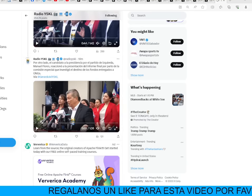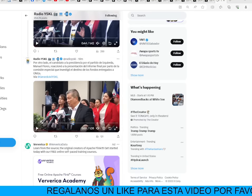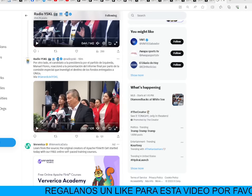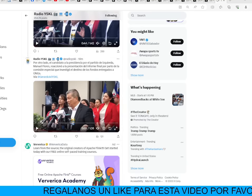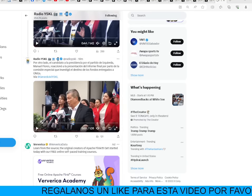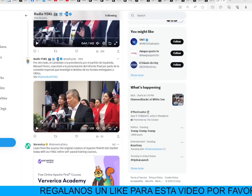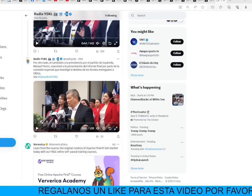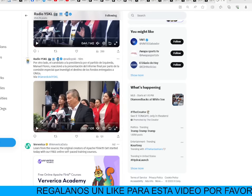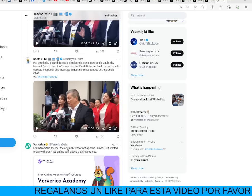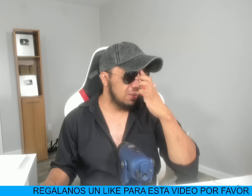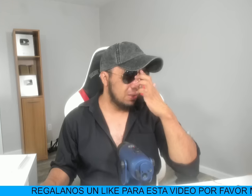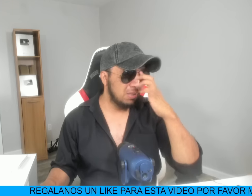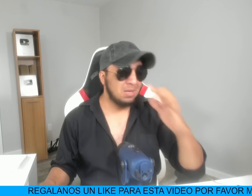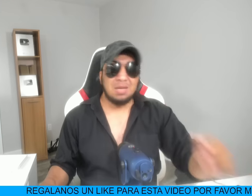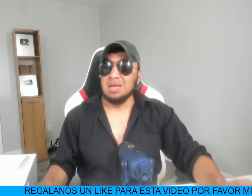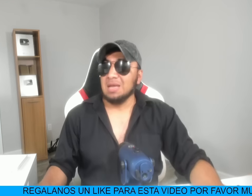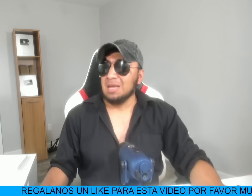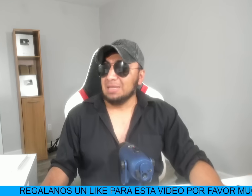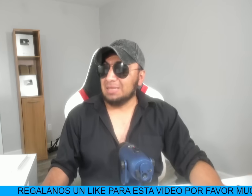Vaya,